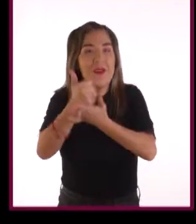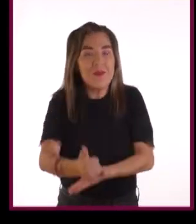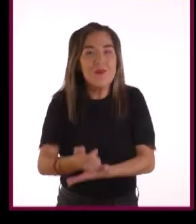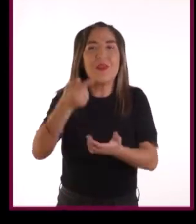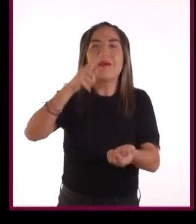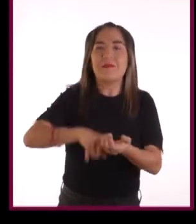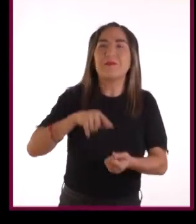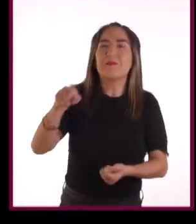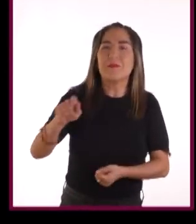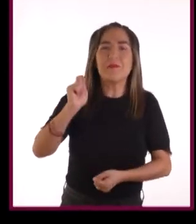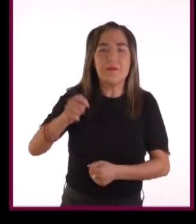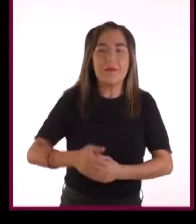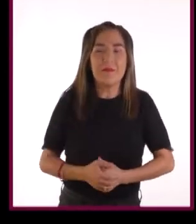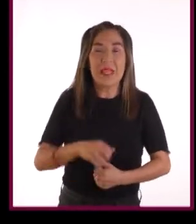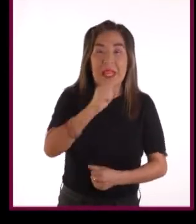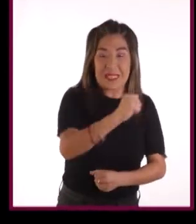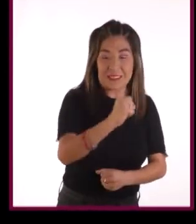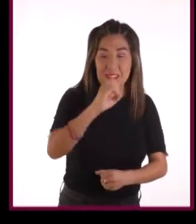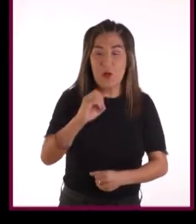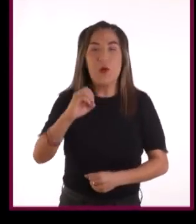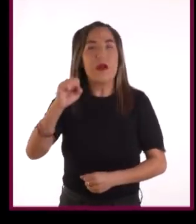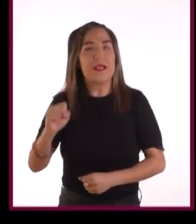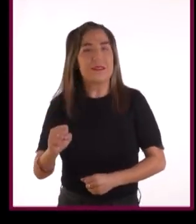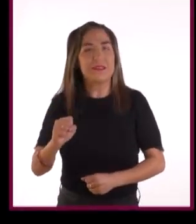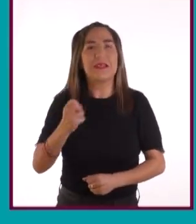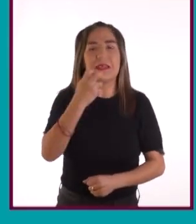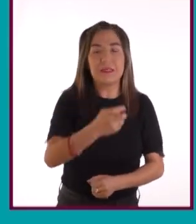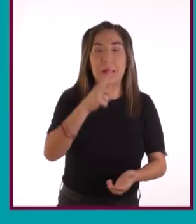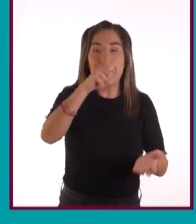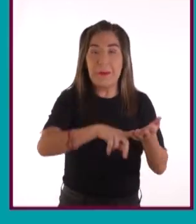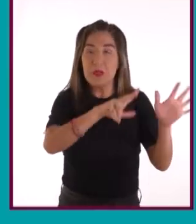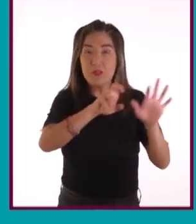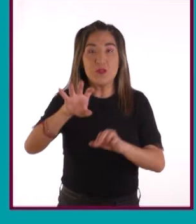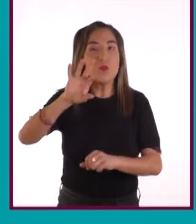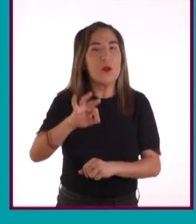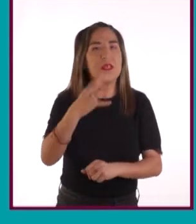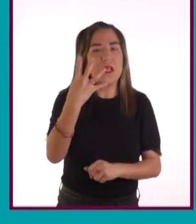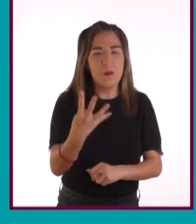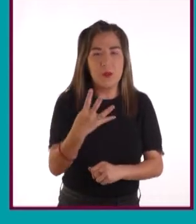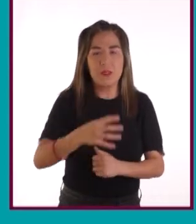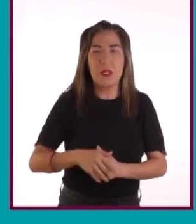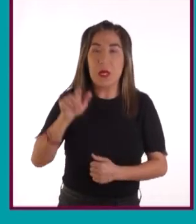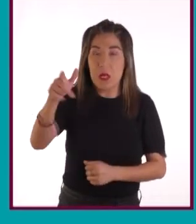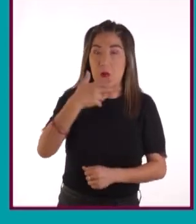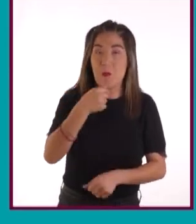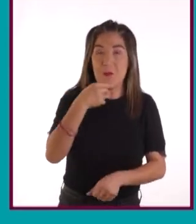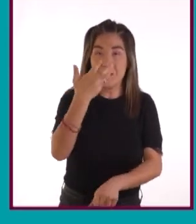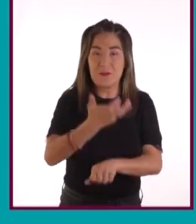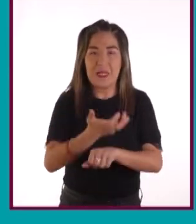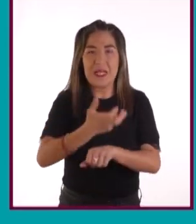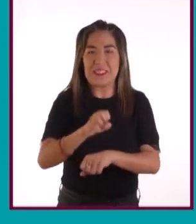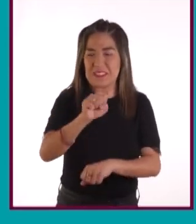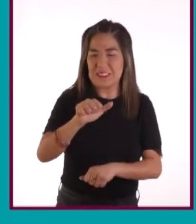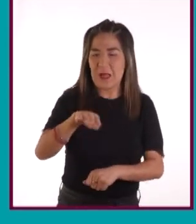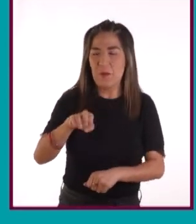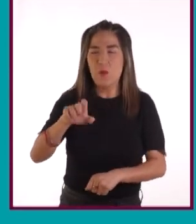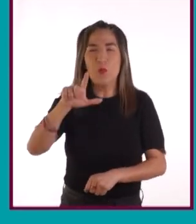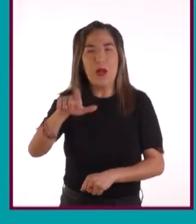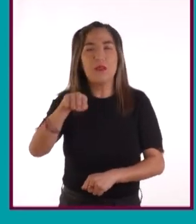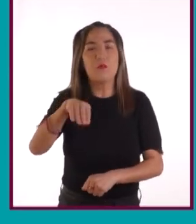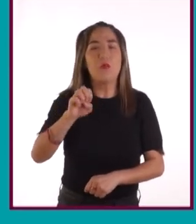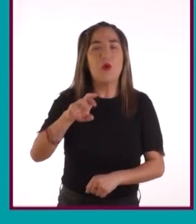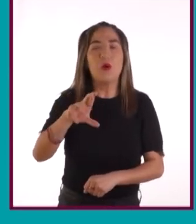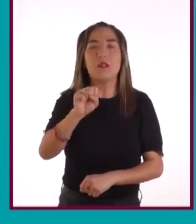humanidad, a través de la llamada SOS. En 1844, el estadounidense Samuel